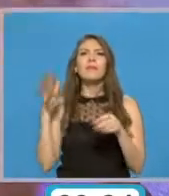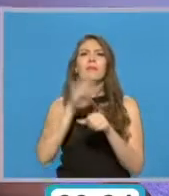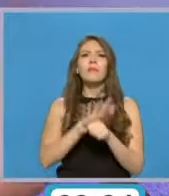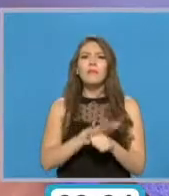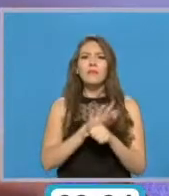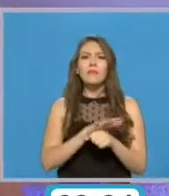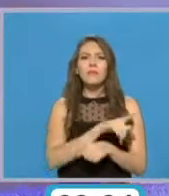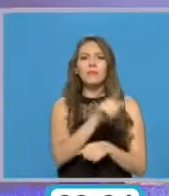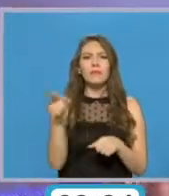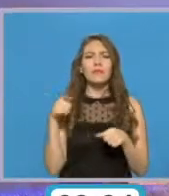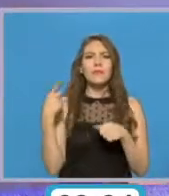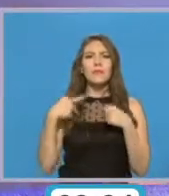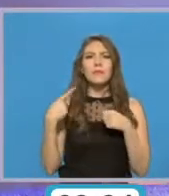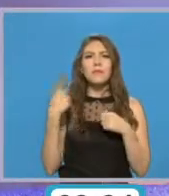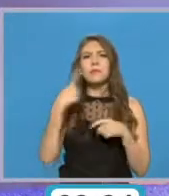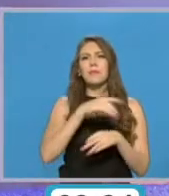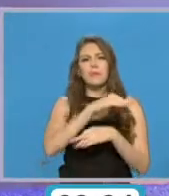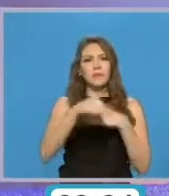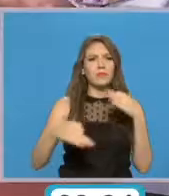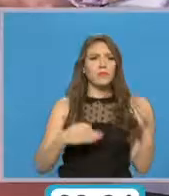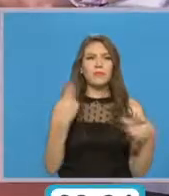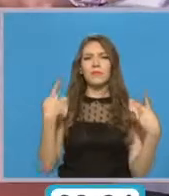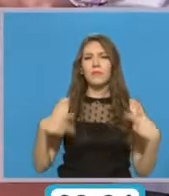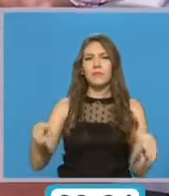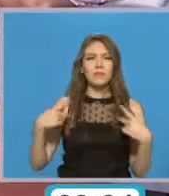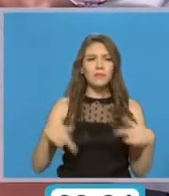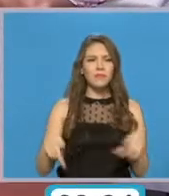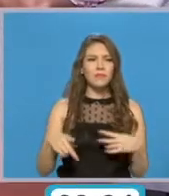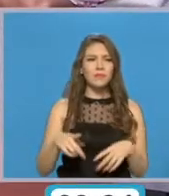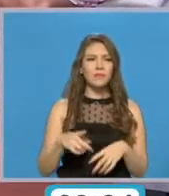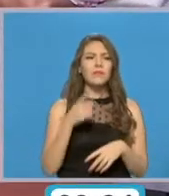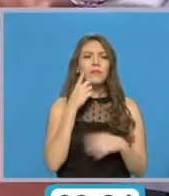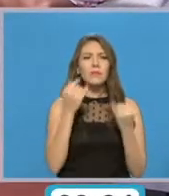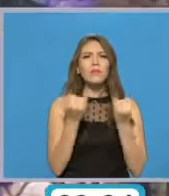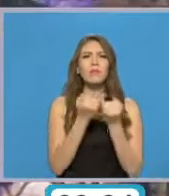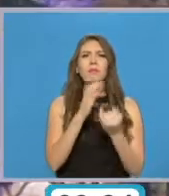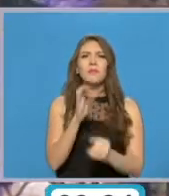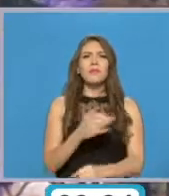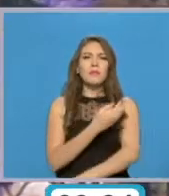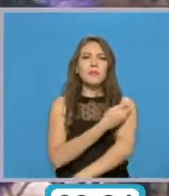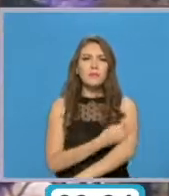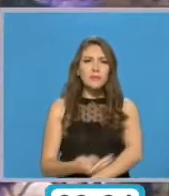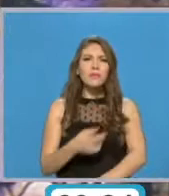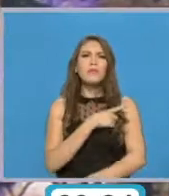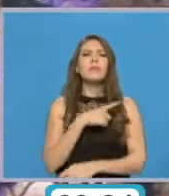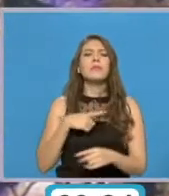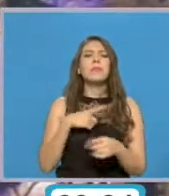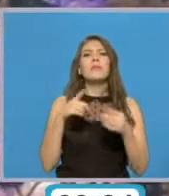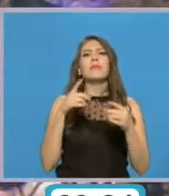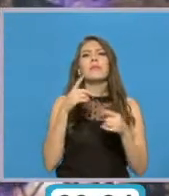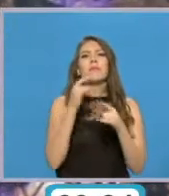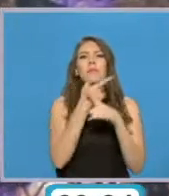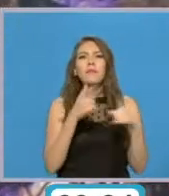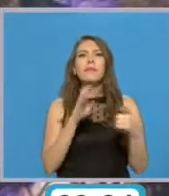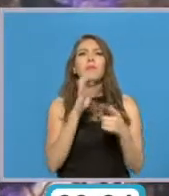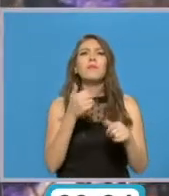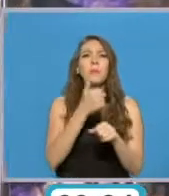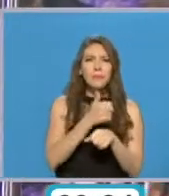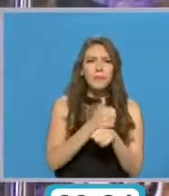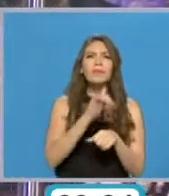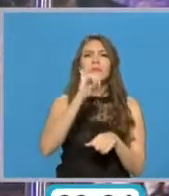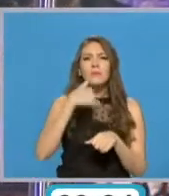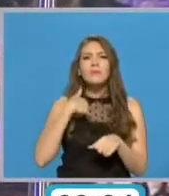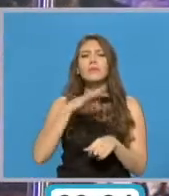muy general importante. para todo mundo, y en la ¿no? familia creo que además es muy liberador para alguien decir, mira, abuelita, sí, soy gay, tía, soy gay, ya no me anden